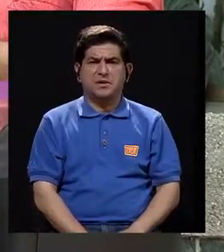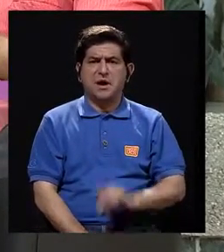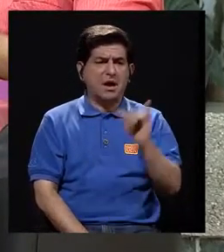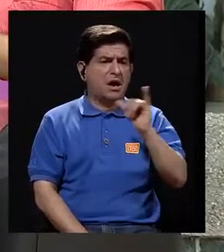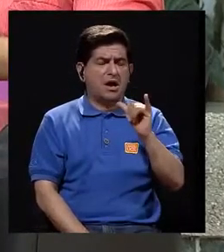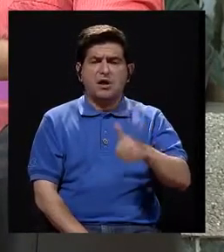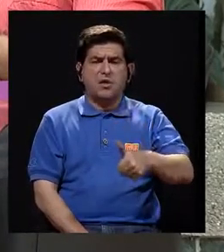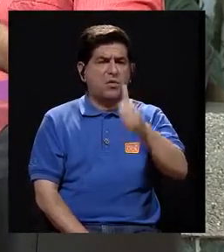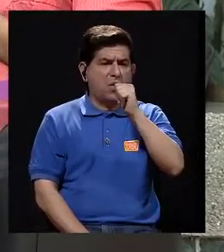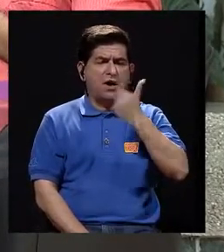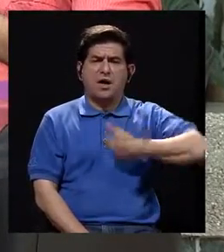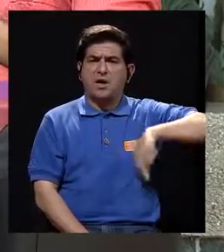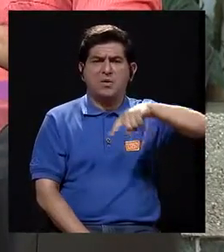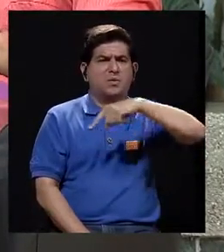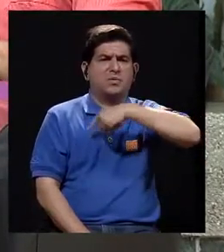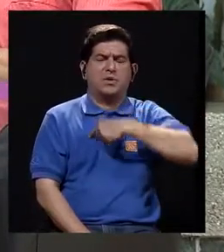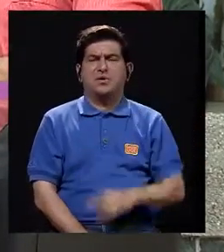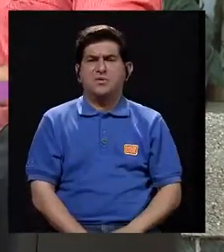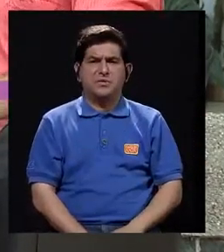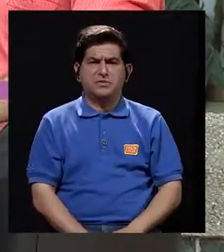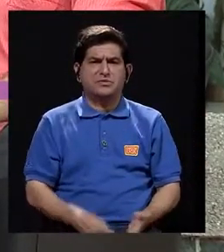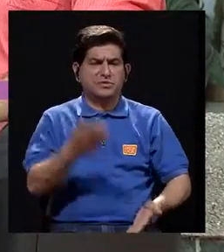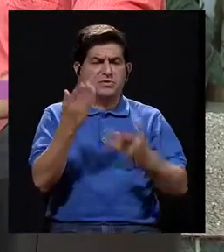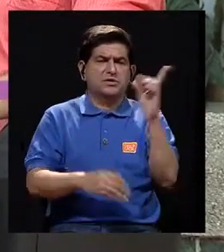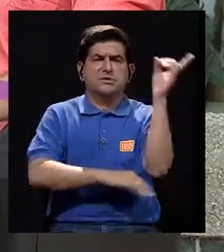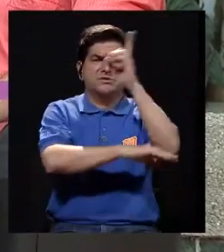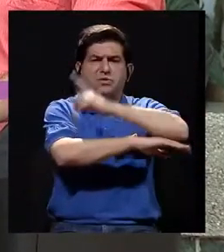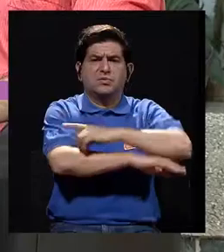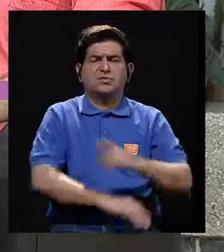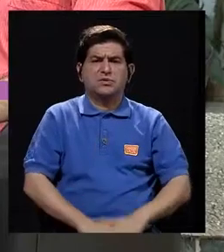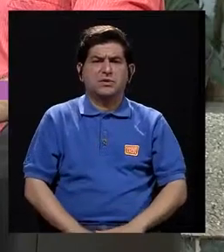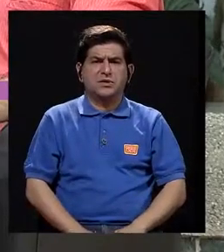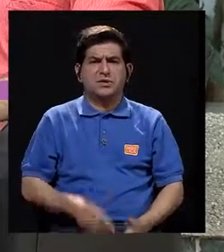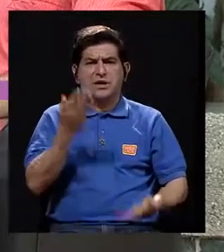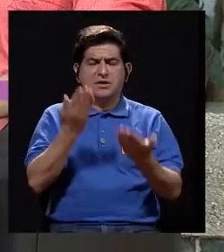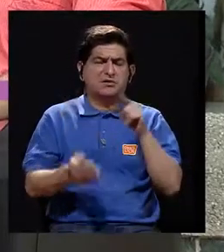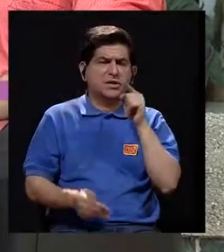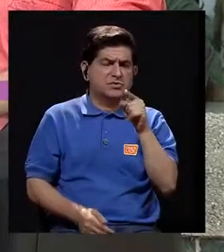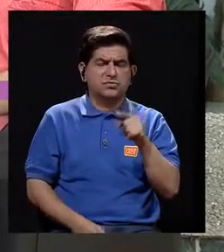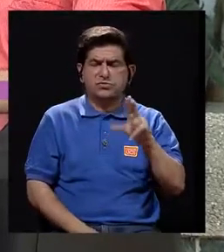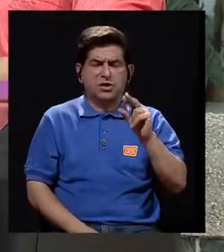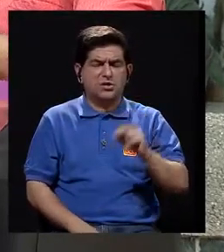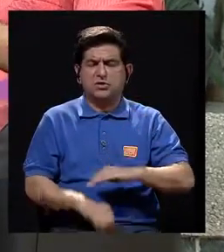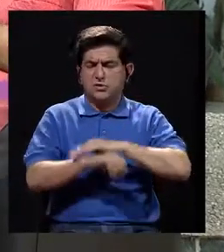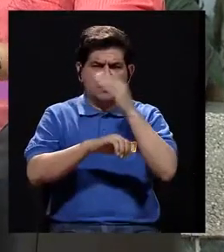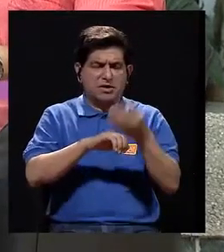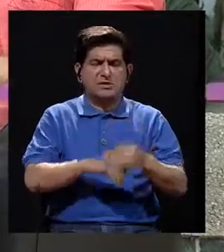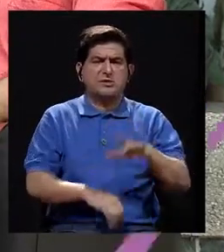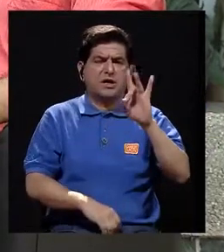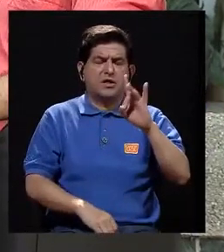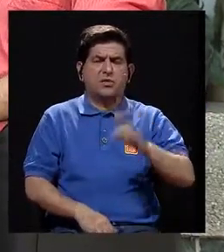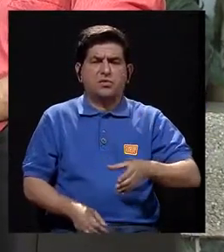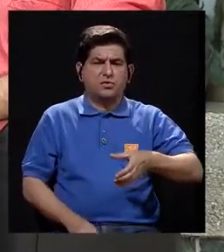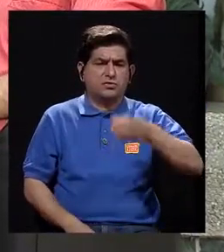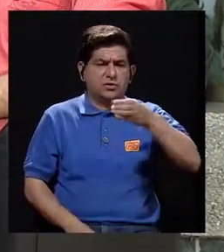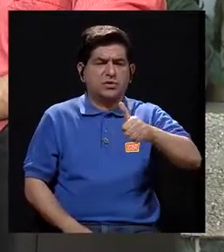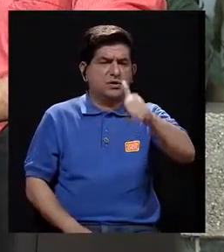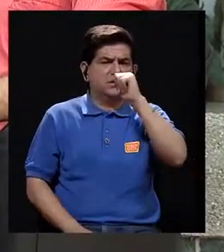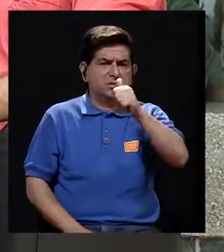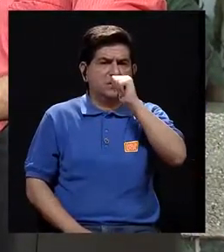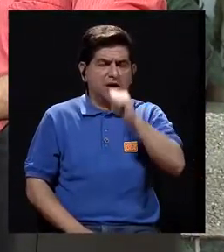tome la misma cantidad de agua que tomamos nosotros, o digamos, durante el día, en el que puedes tomar vos, aunque no estés embarazada, los 8 vasos de